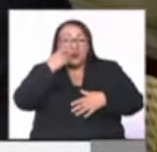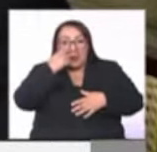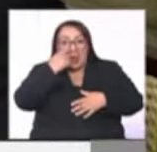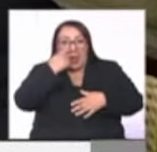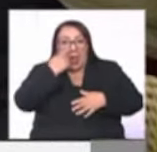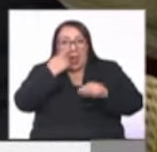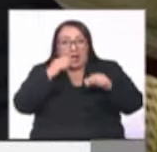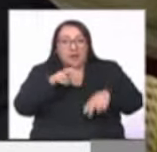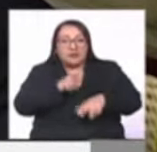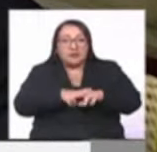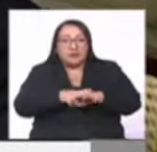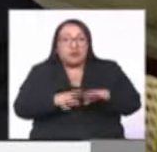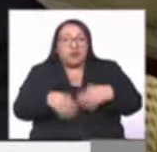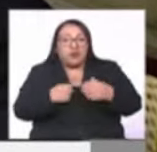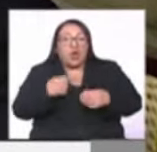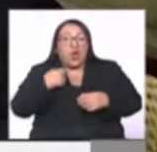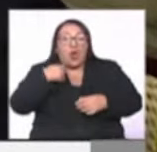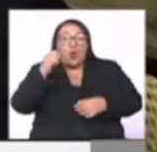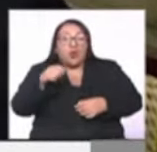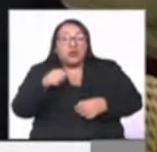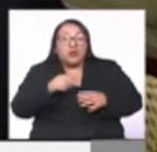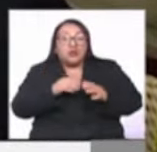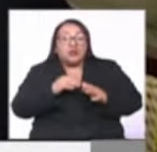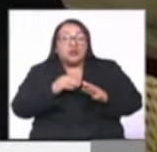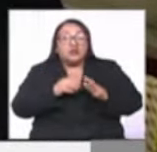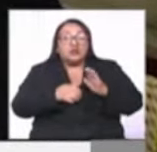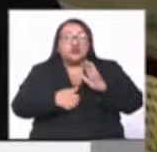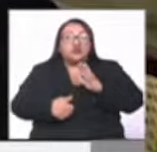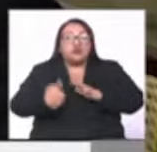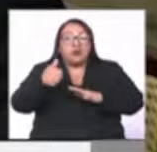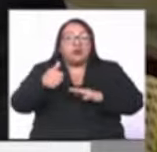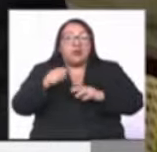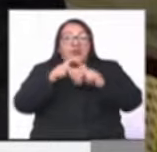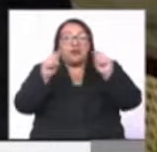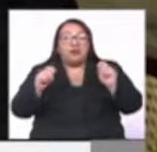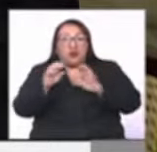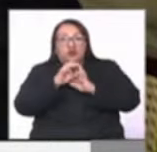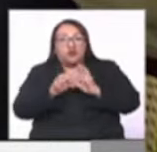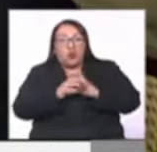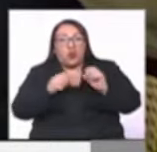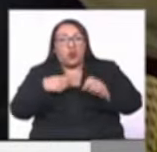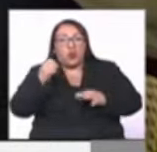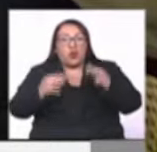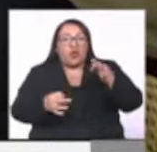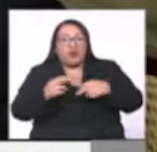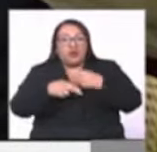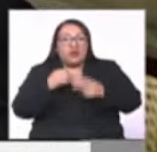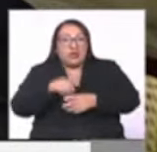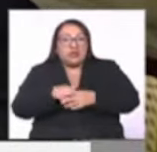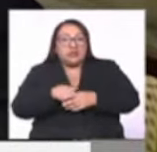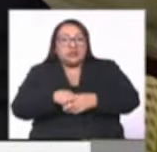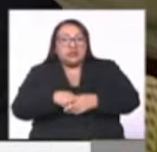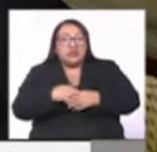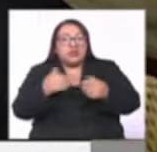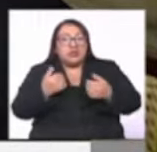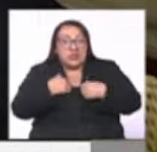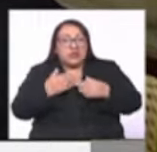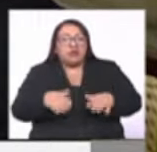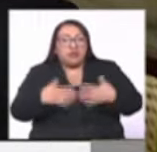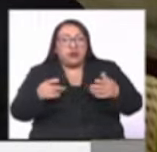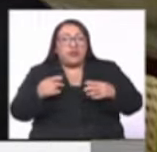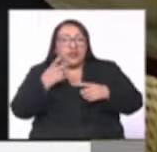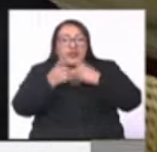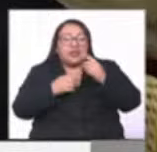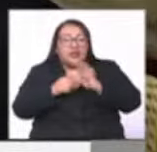sentado probablemente a jueces de la Corte Suprema del tribunal constitucional o del Jurado de elecciones que tienen esa capacidad de